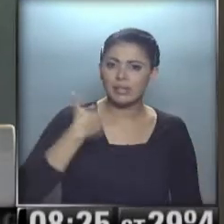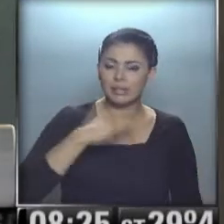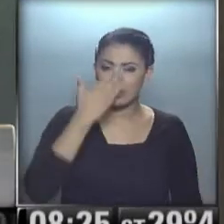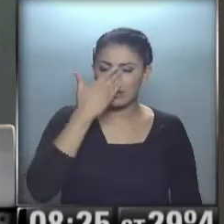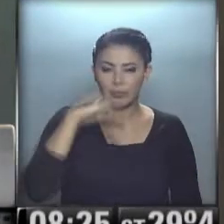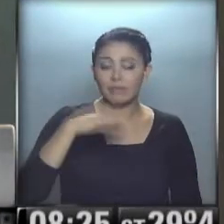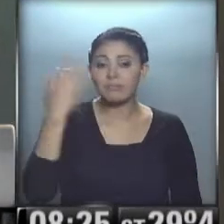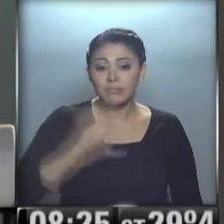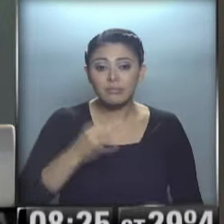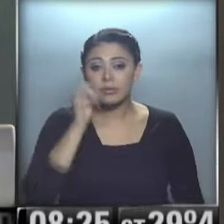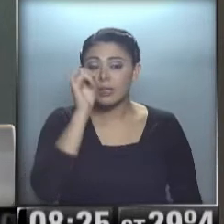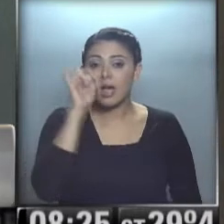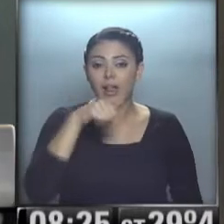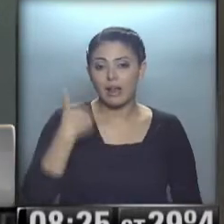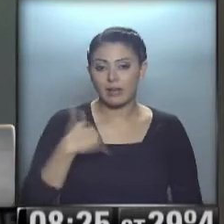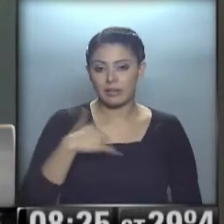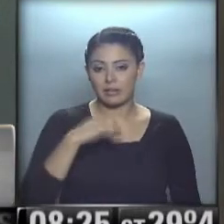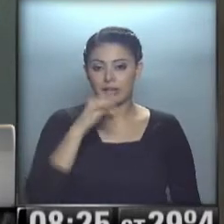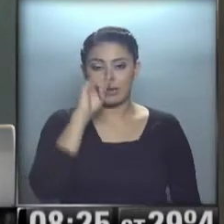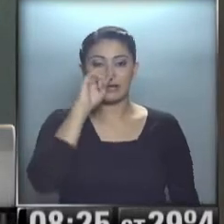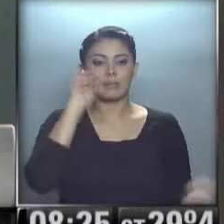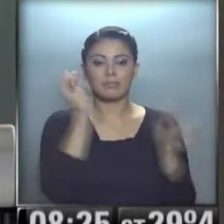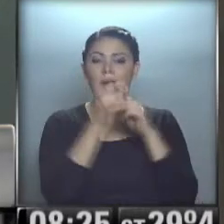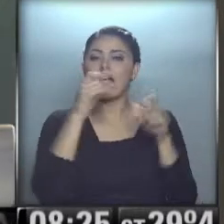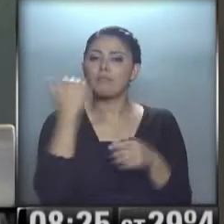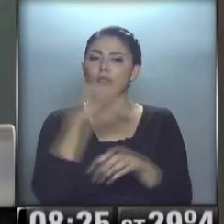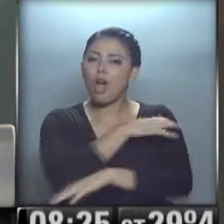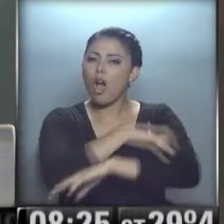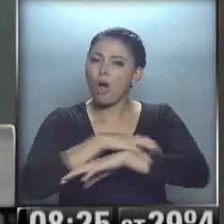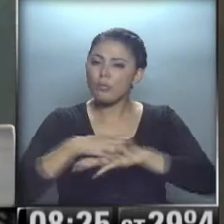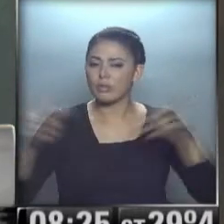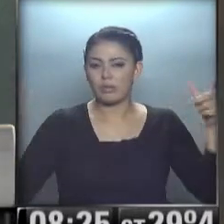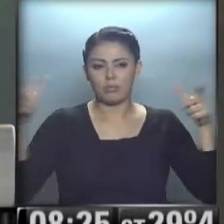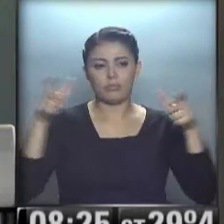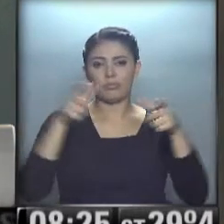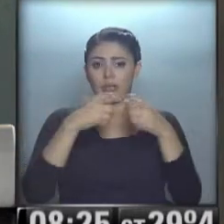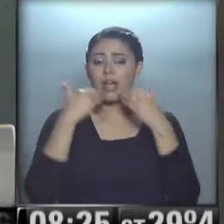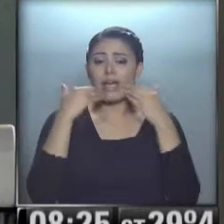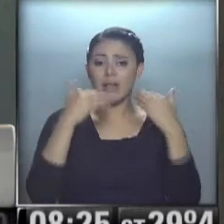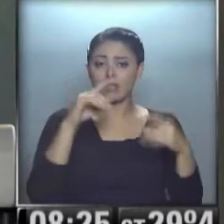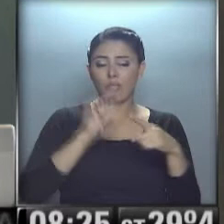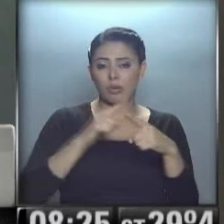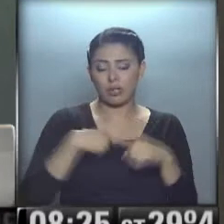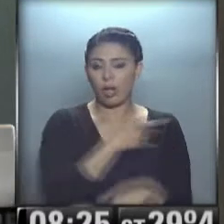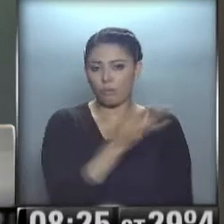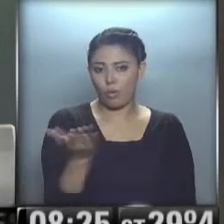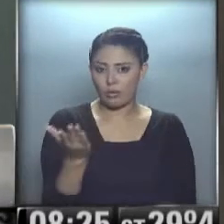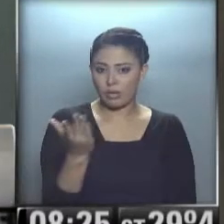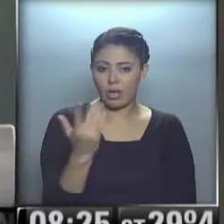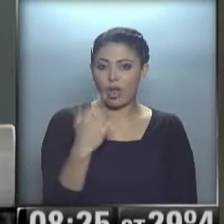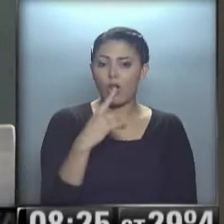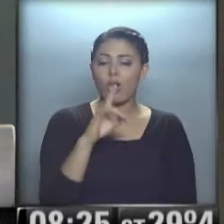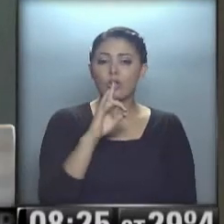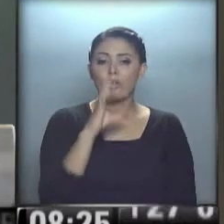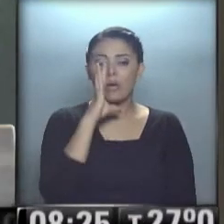en realidad lo que ha ocurrido es una drástica reducción de la pobreza y la indigencia a través de políticas públicas activas, no por un fenómeno de